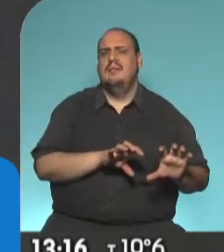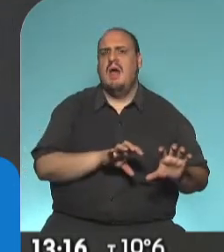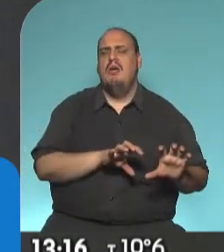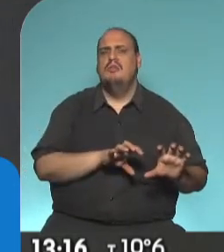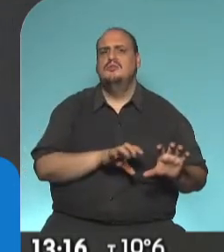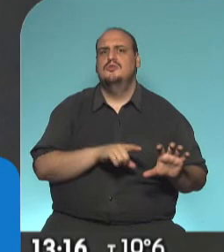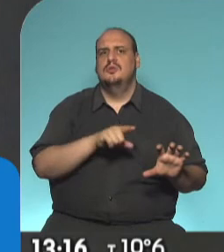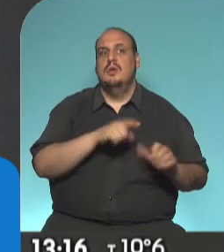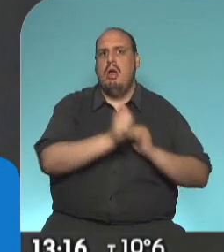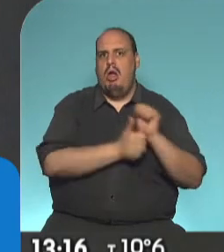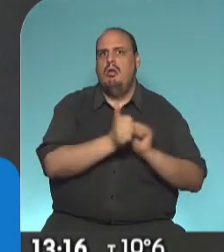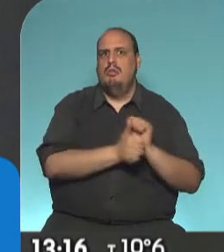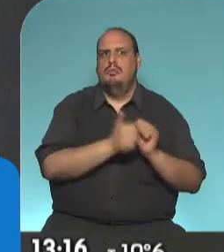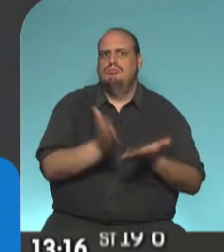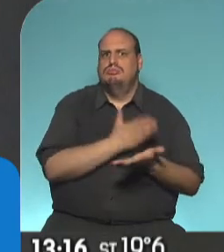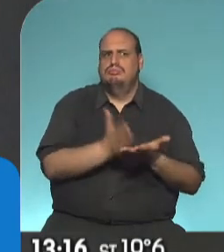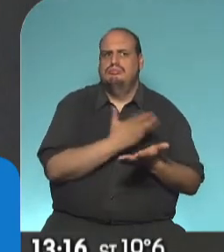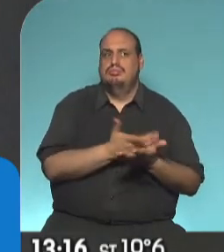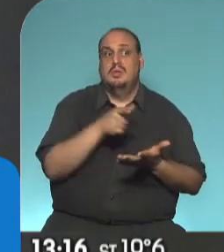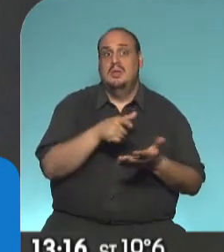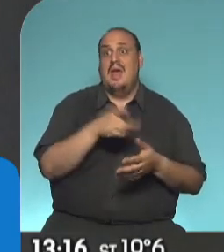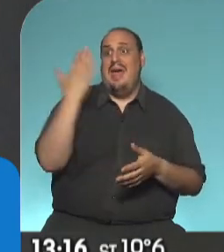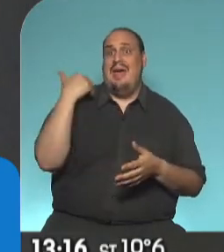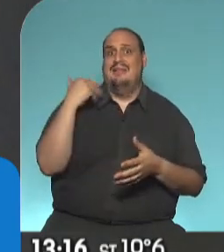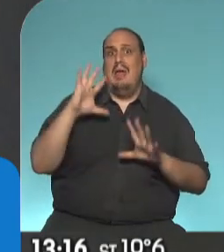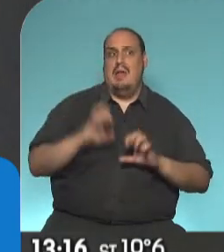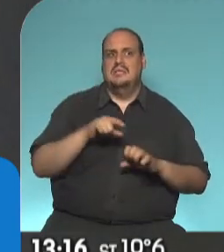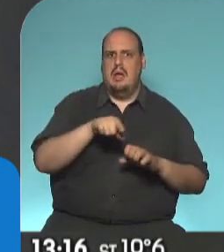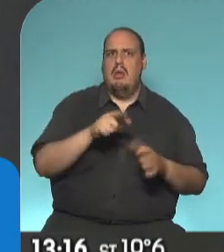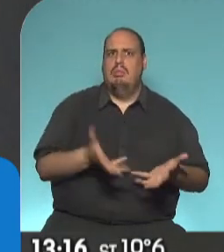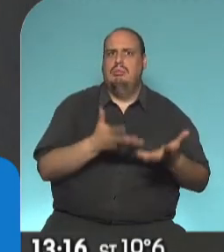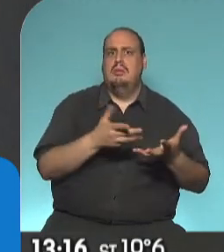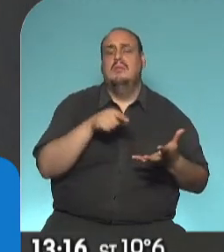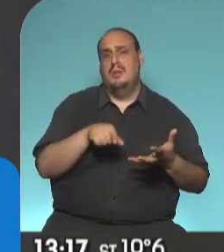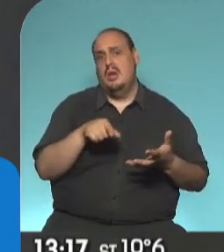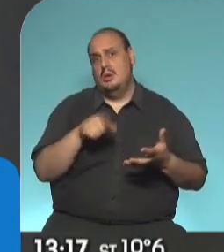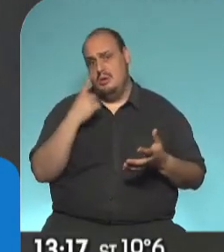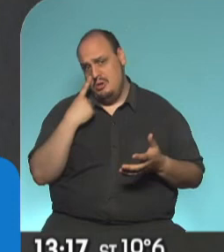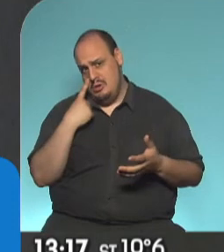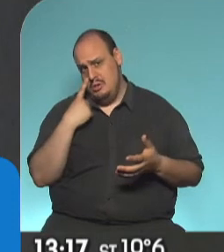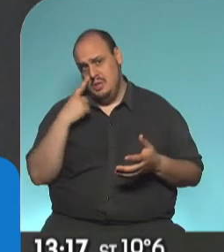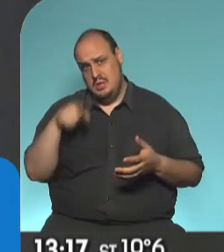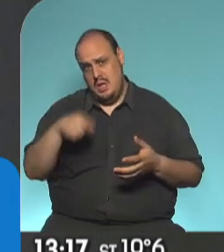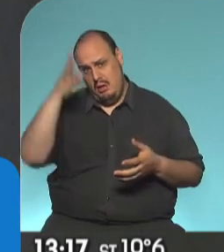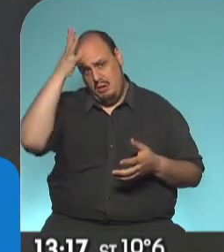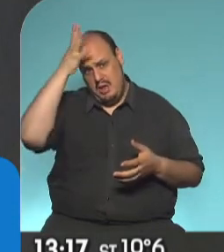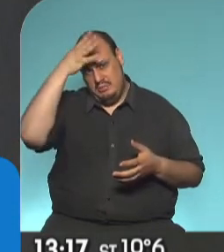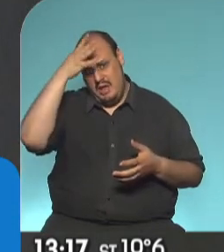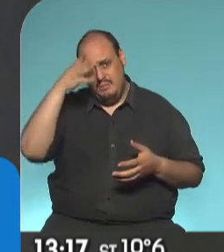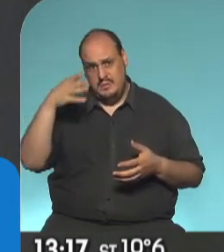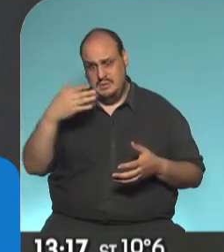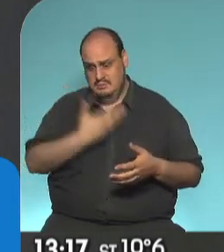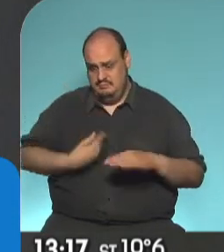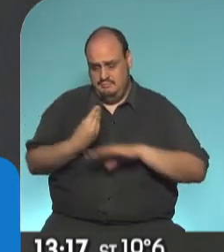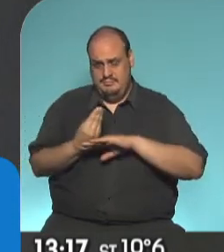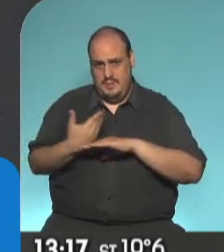peso industrial y que más habían sido afectados por la crisis anterior, pero ahora termina su mandato con dificultades muy serias justamente